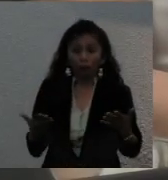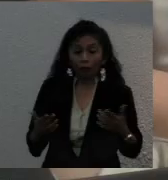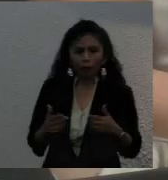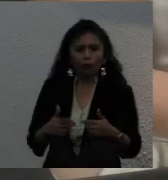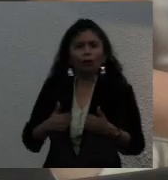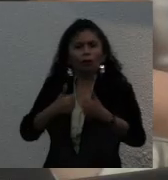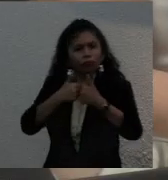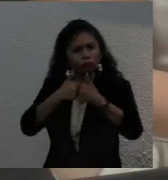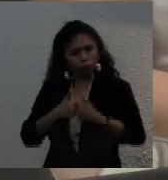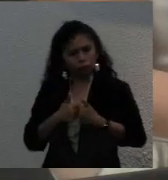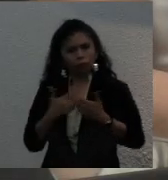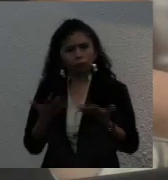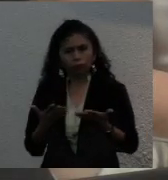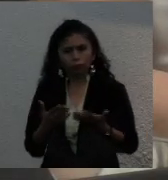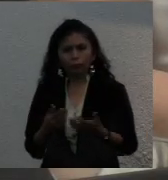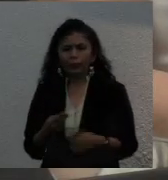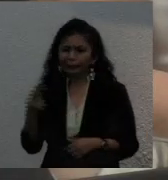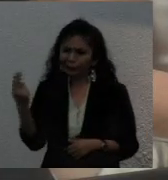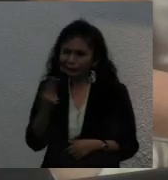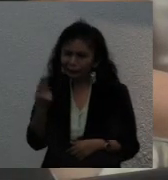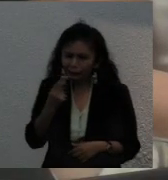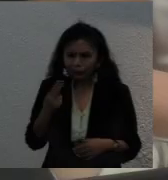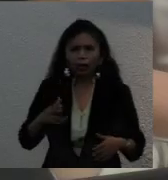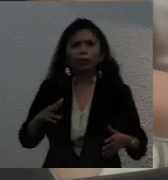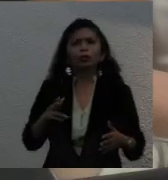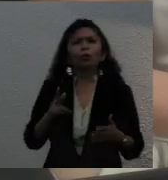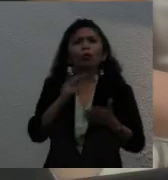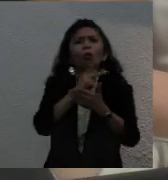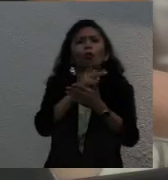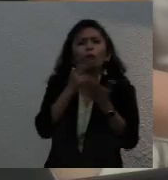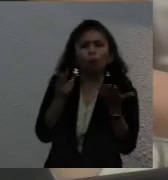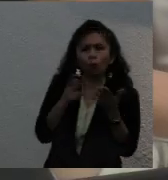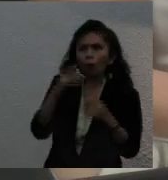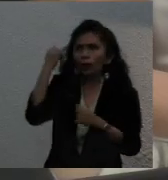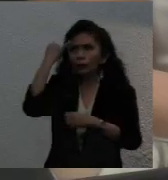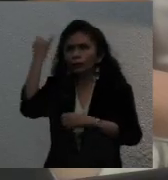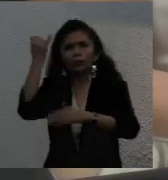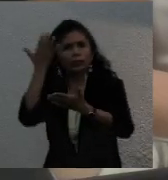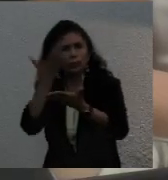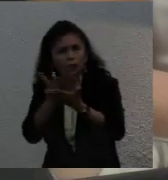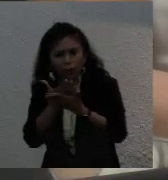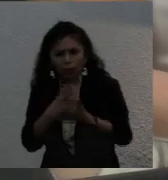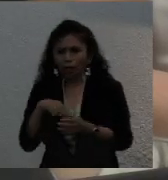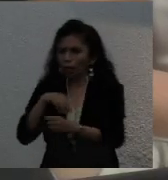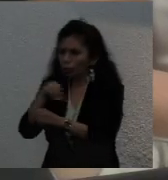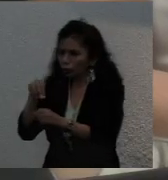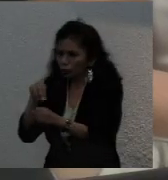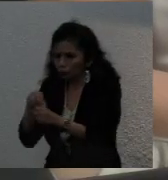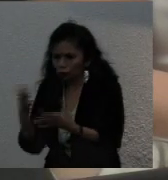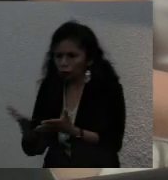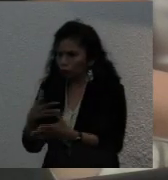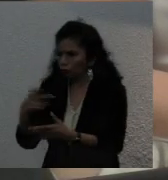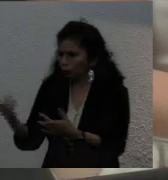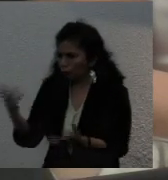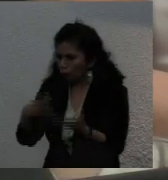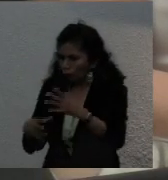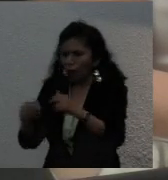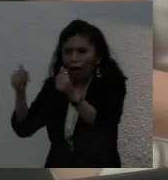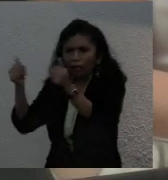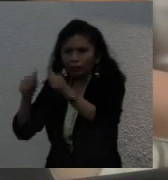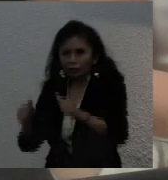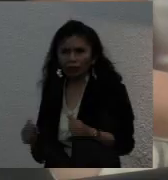postura, creemos que es necesario fortalecer las políticas que fomenten la economía local, la inclusión de pequeños productores,